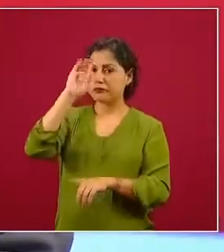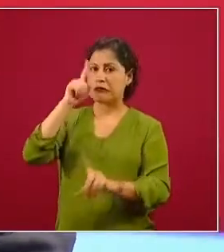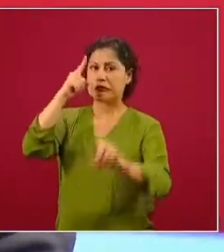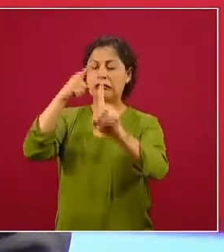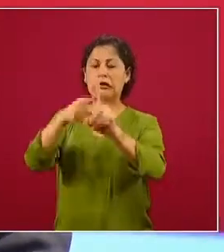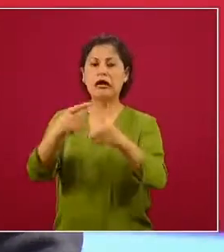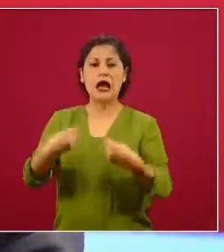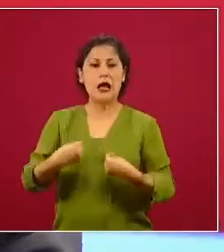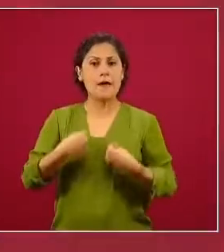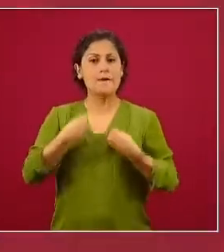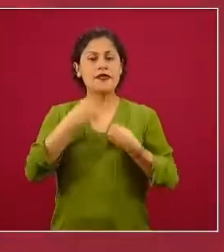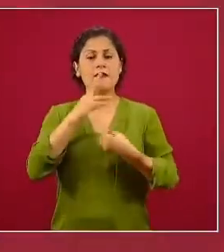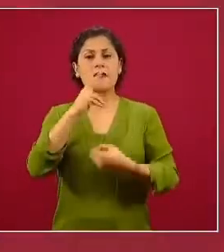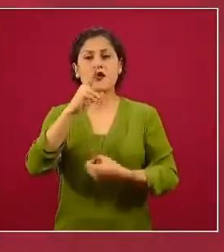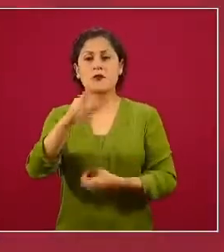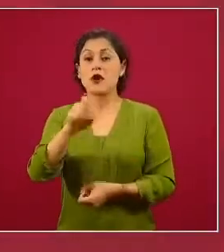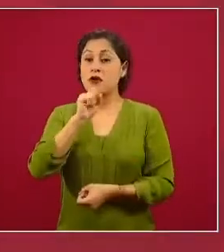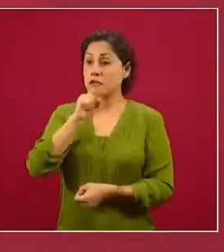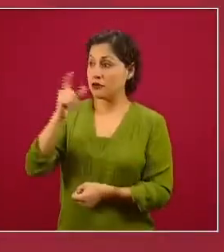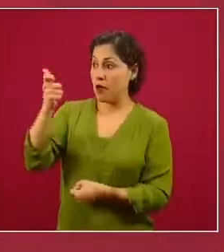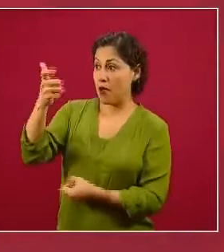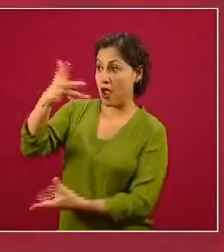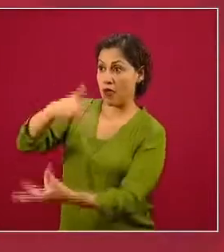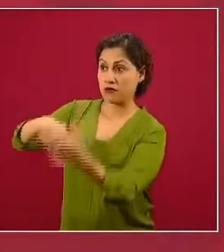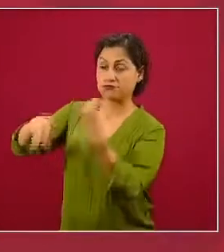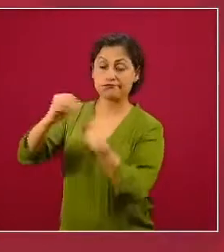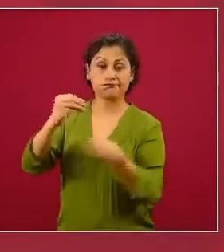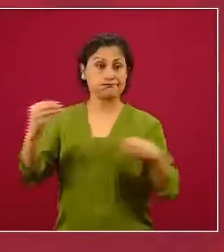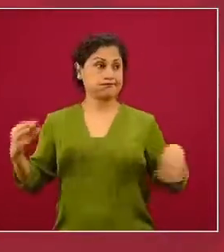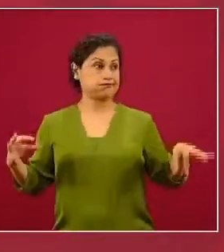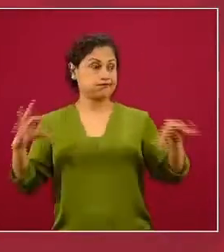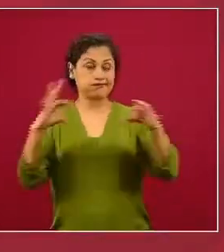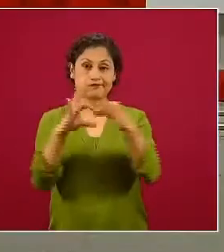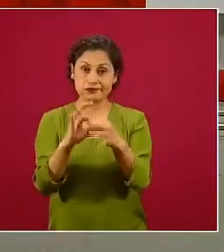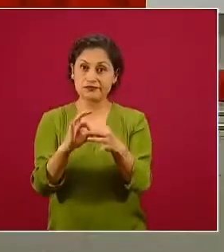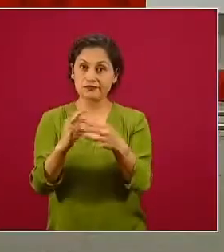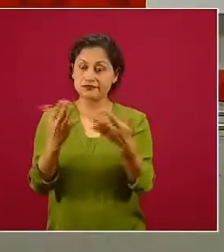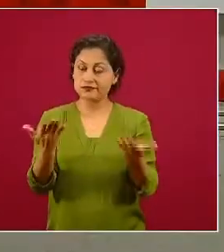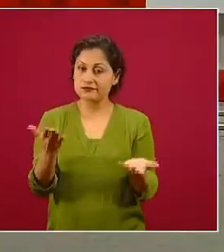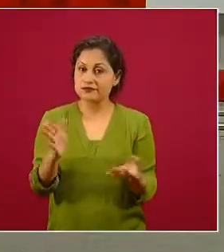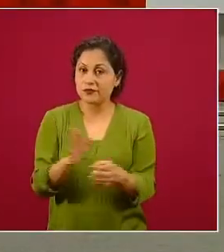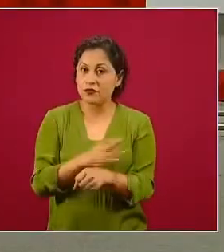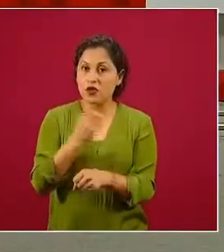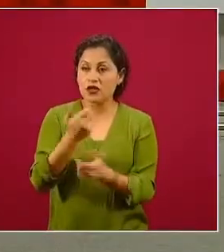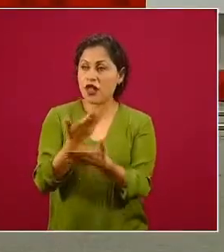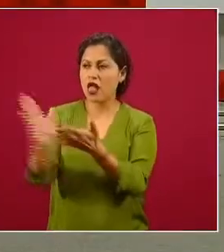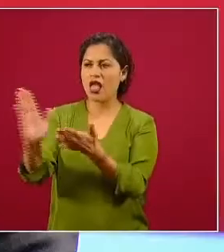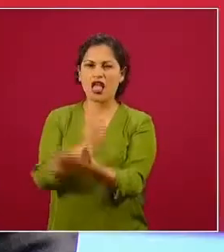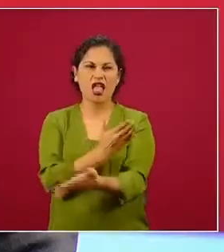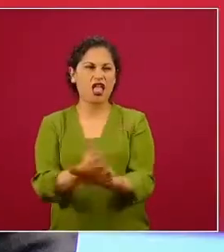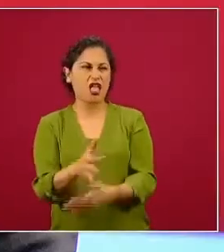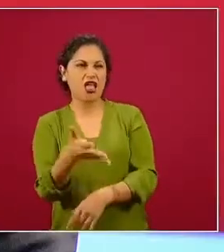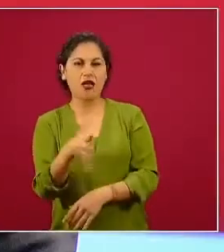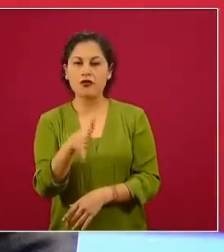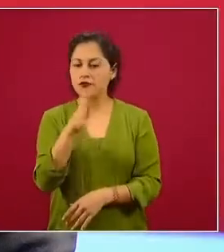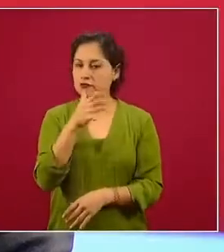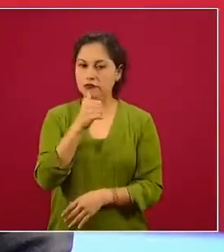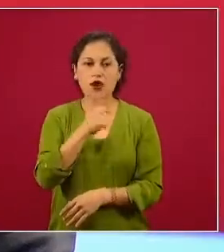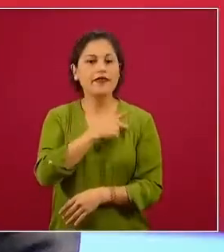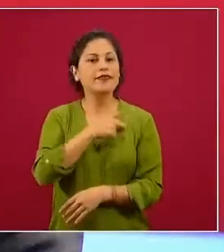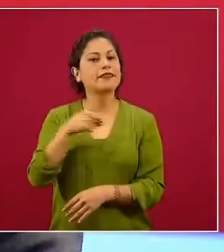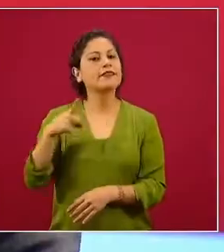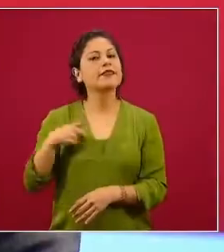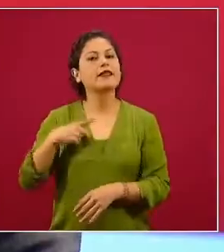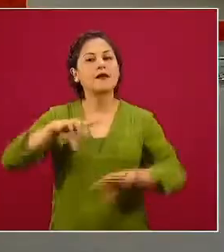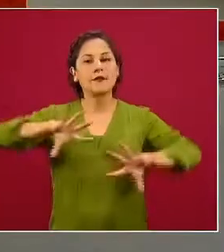consecuencias económicas. Entonces, tenemos que hacerlo de manera integral. No se puede a medias tintas. Perdón